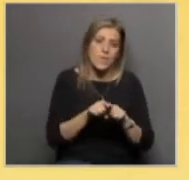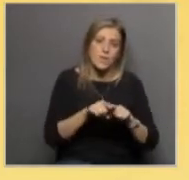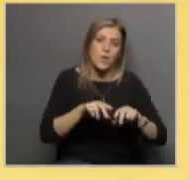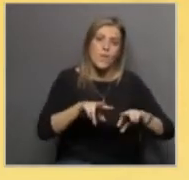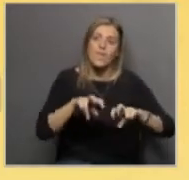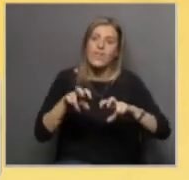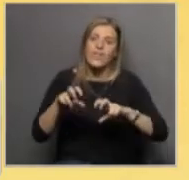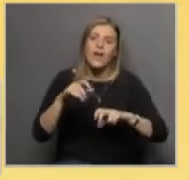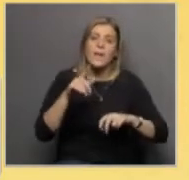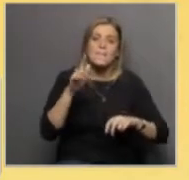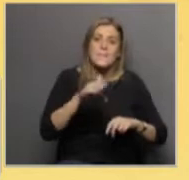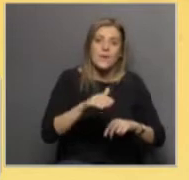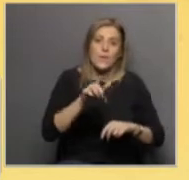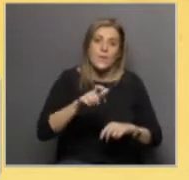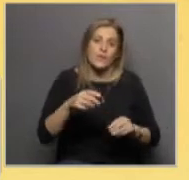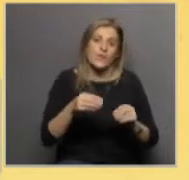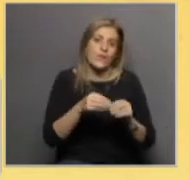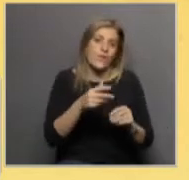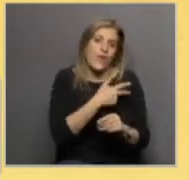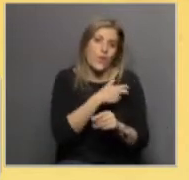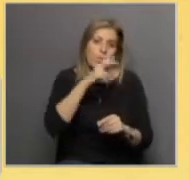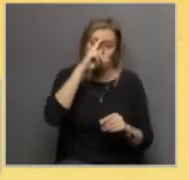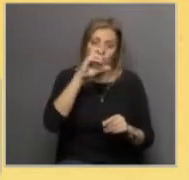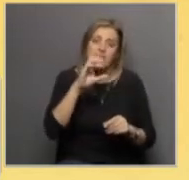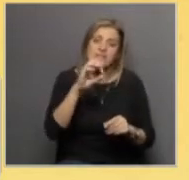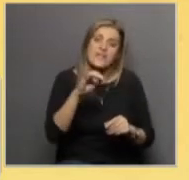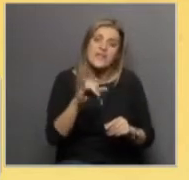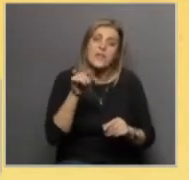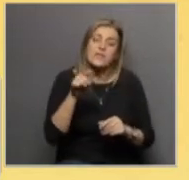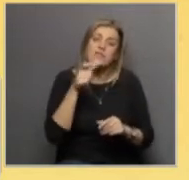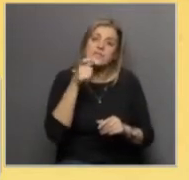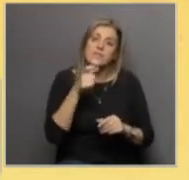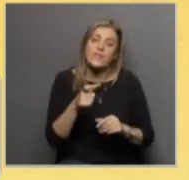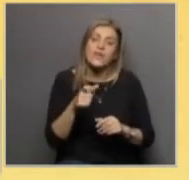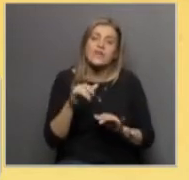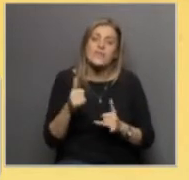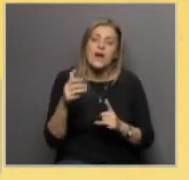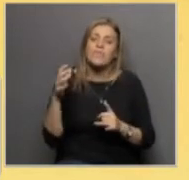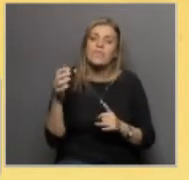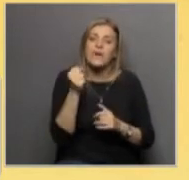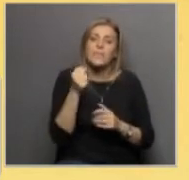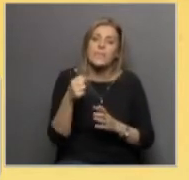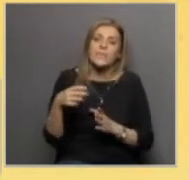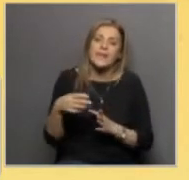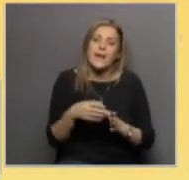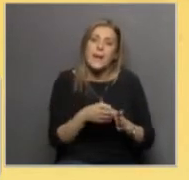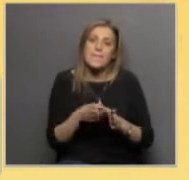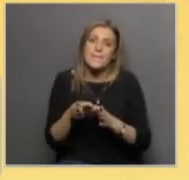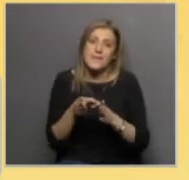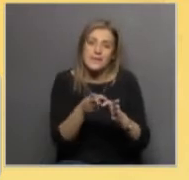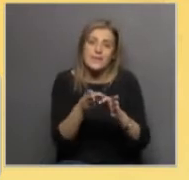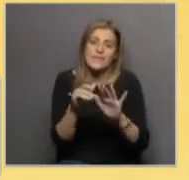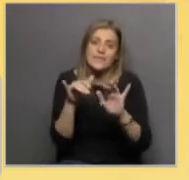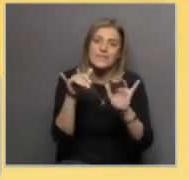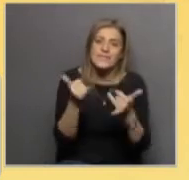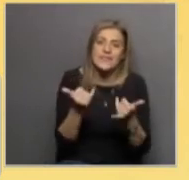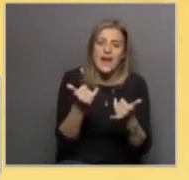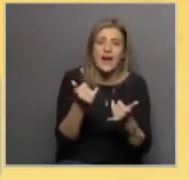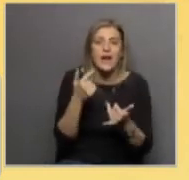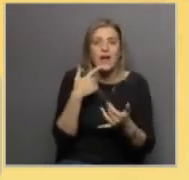Entonces, esto muestra efectivamente que se está en el buen camino. Para observar, diríamos,